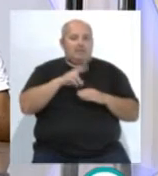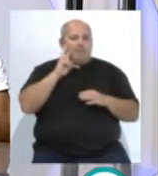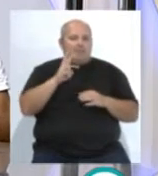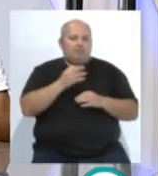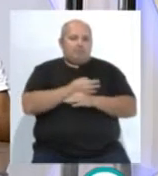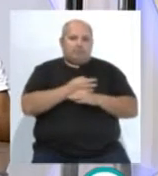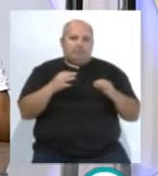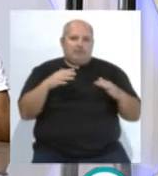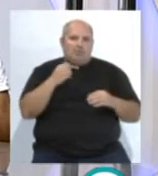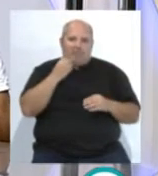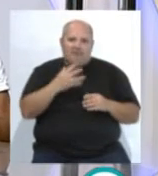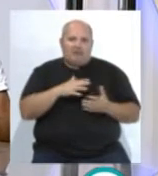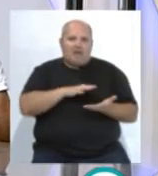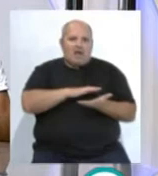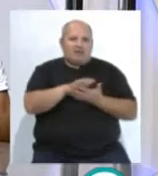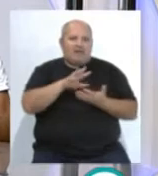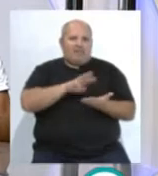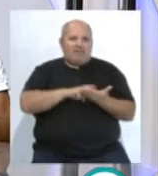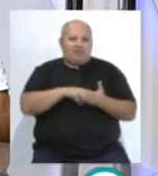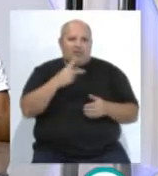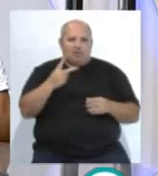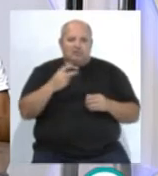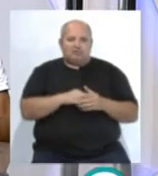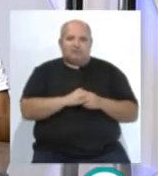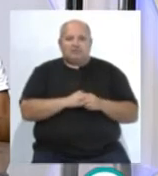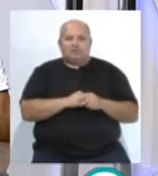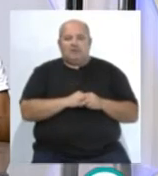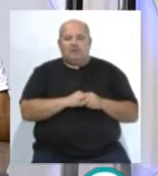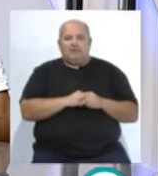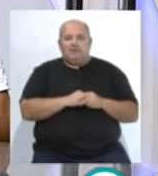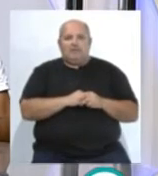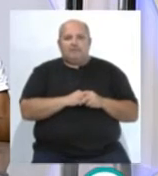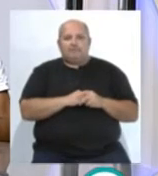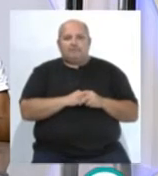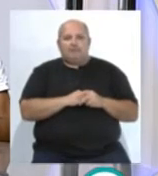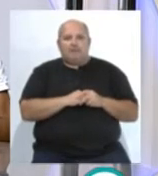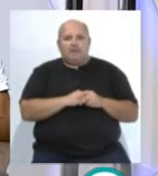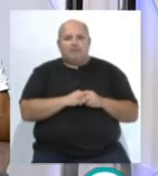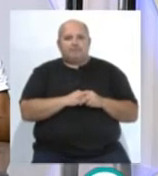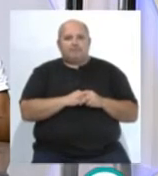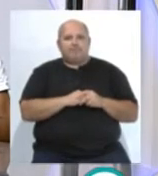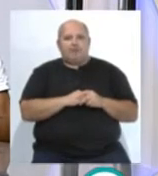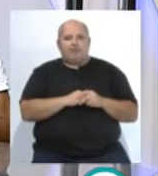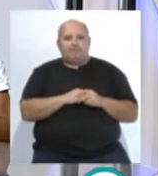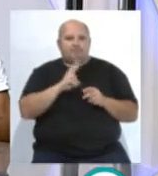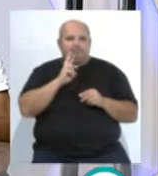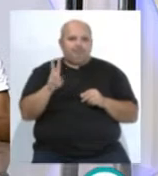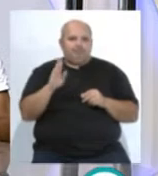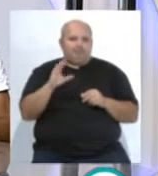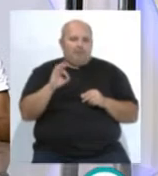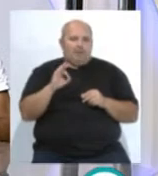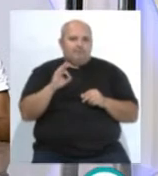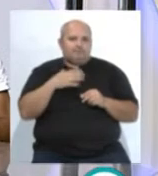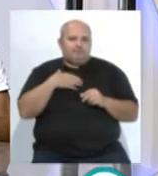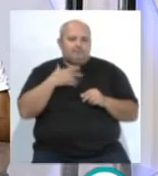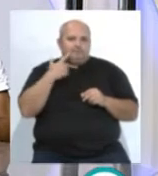un gran partido, en ataque y en defensa. El mejor desde que llegó. De los partidos. Sí, pero no es cuestión, Paco,